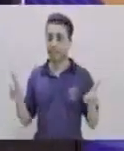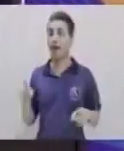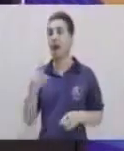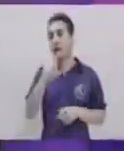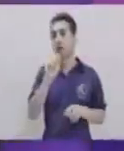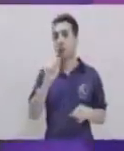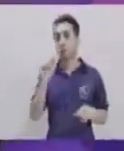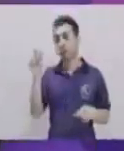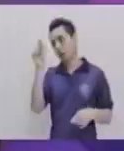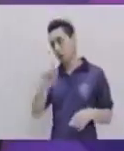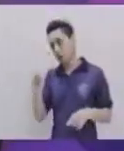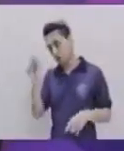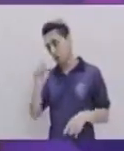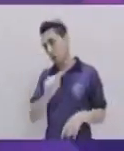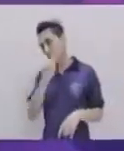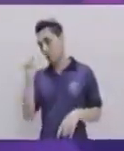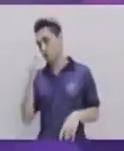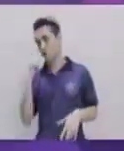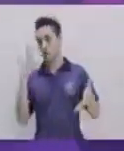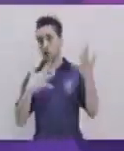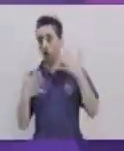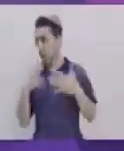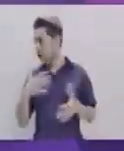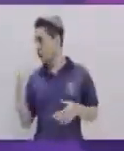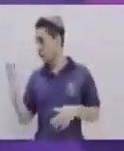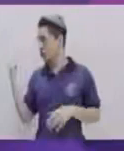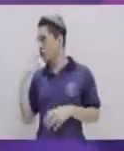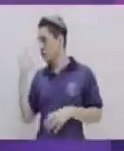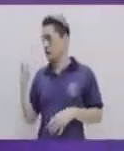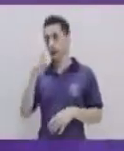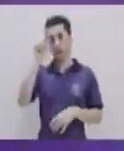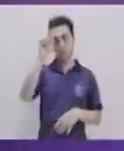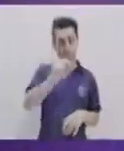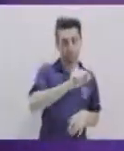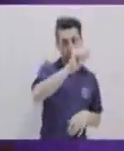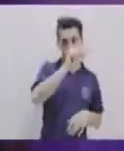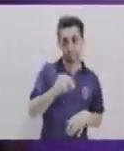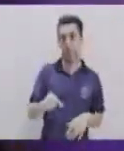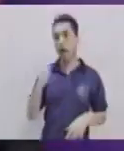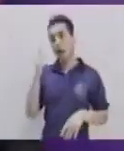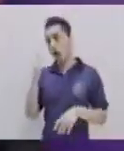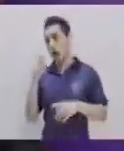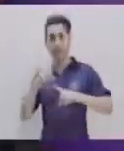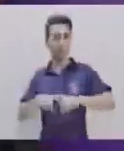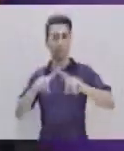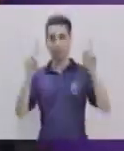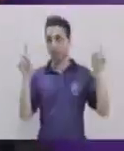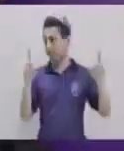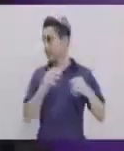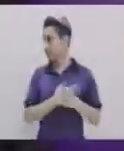pueden marcar con otro color y en este caso yo les voy a colocar una X. A,